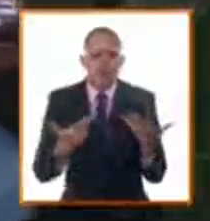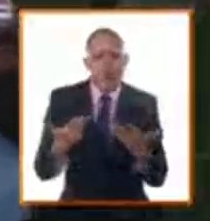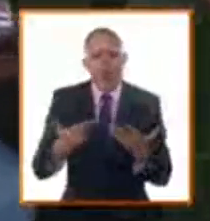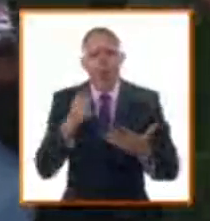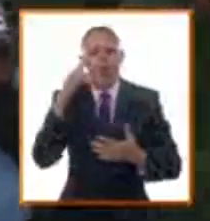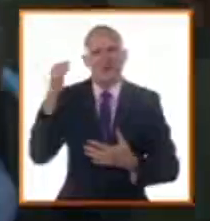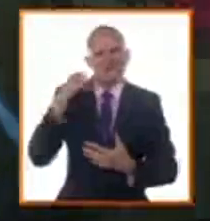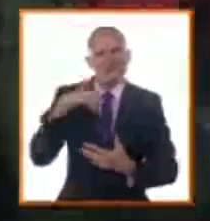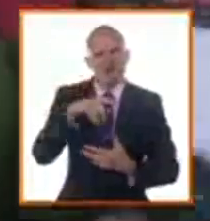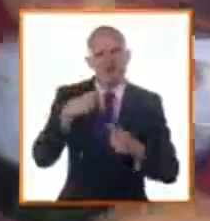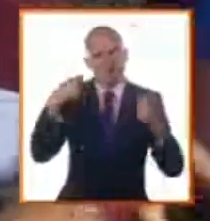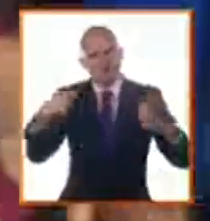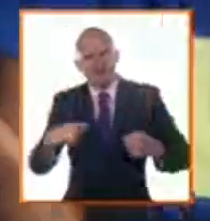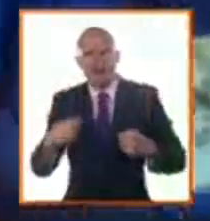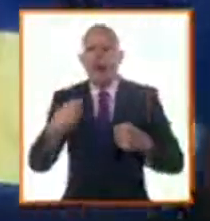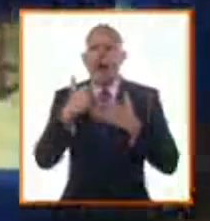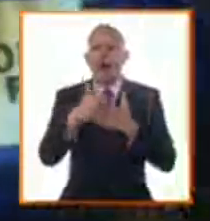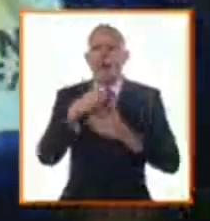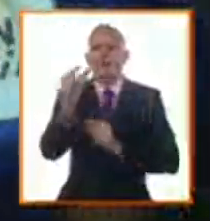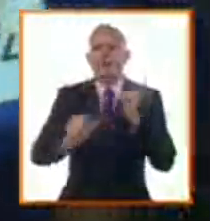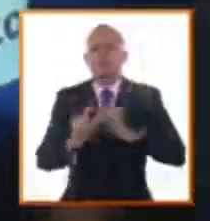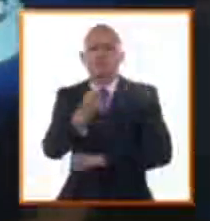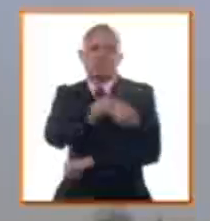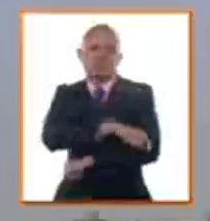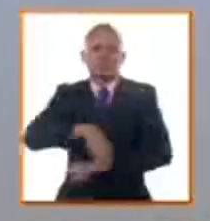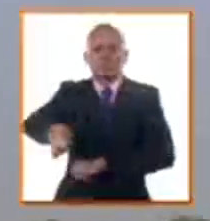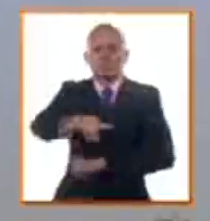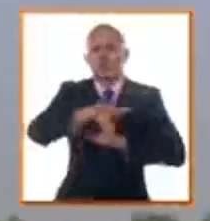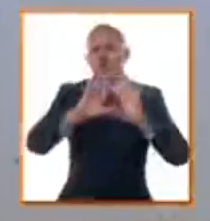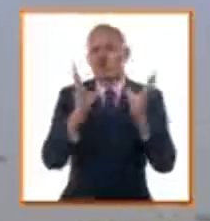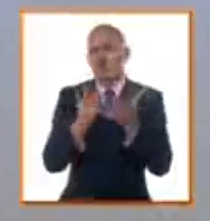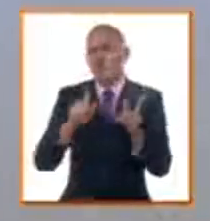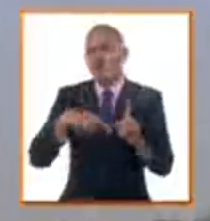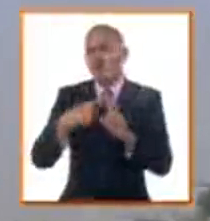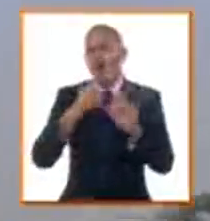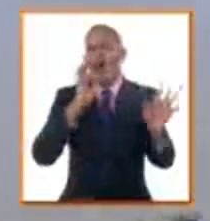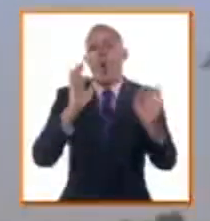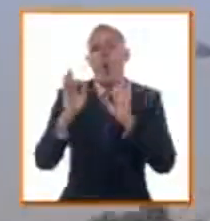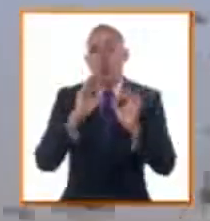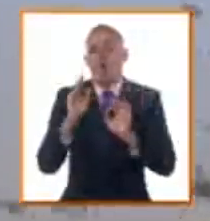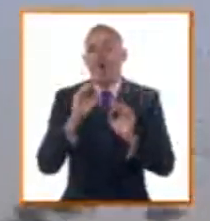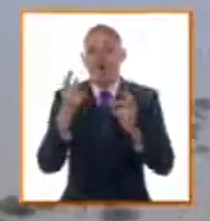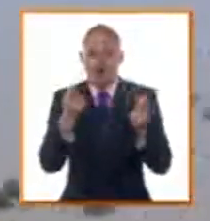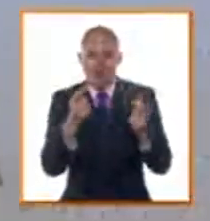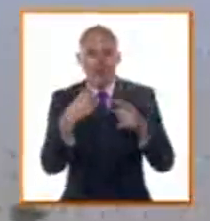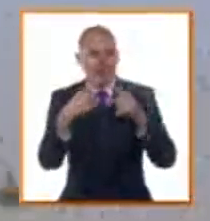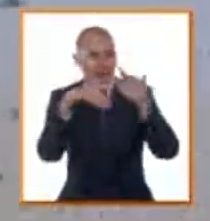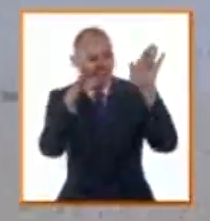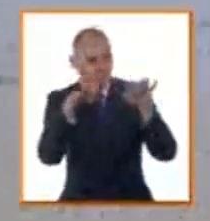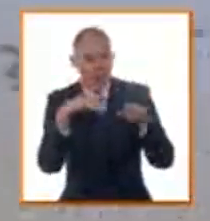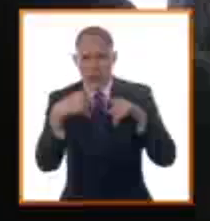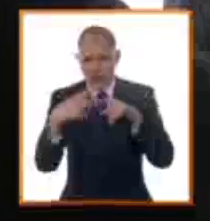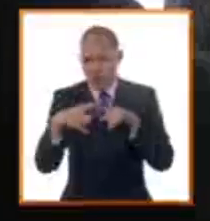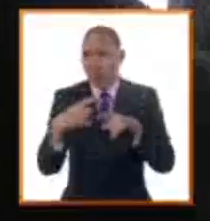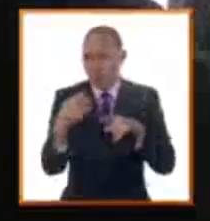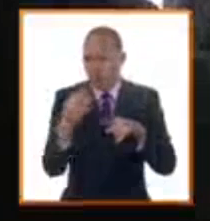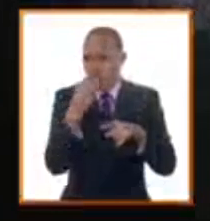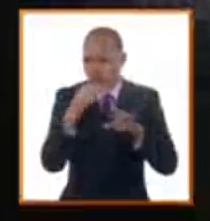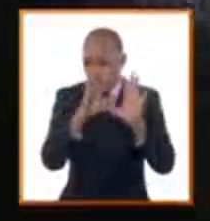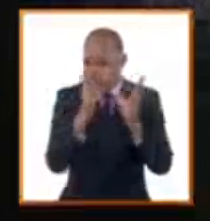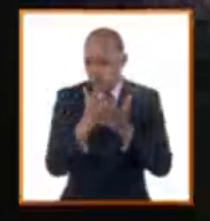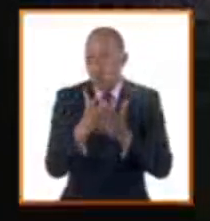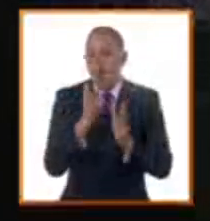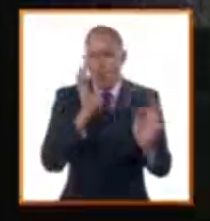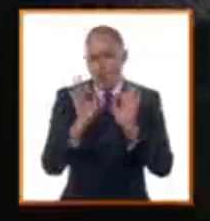y preservar las vidas humanas y la economía. Especial reconocimiento recibieron también los integrantes de las diferentes brigadas